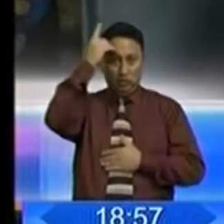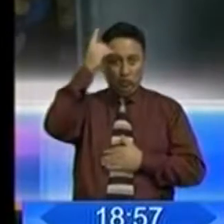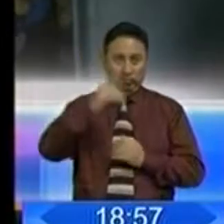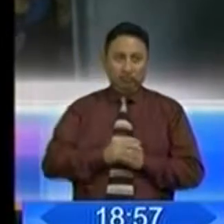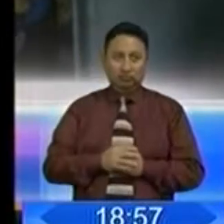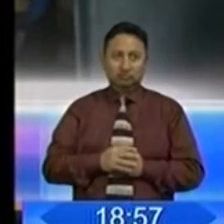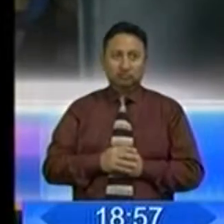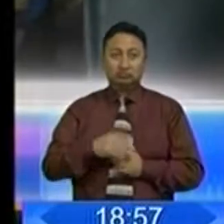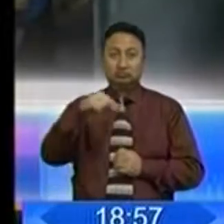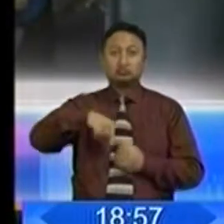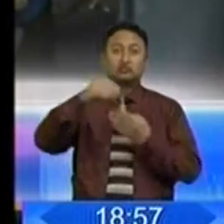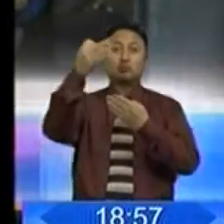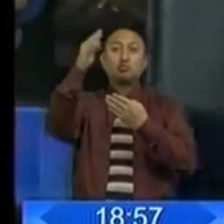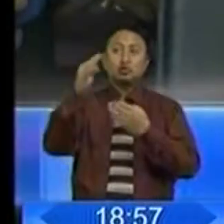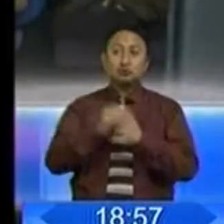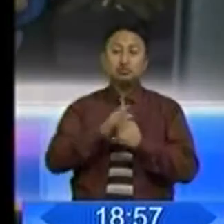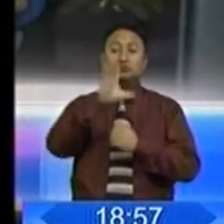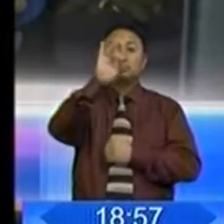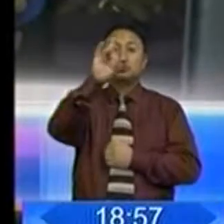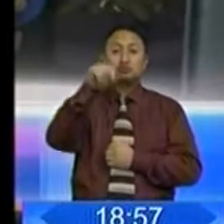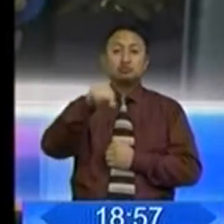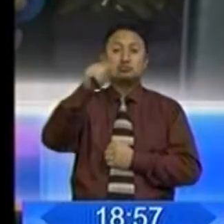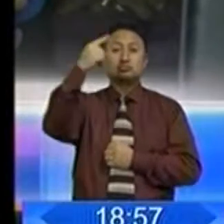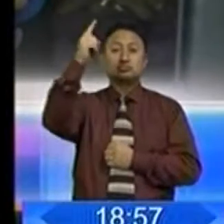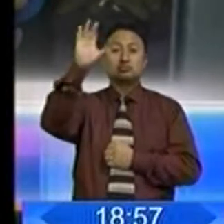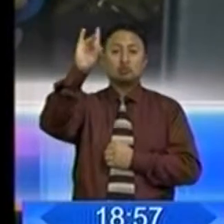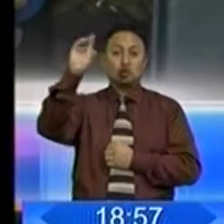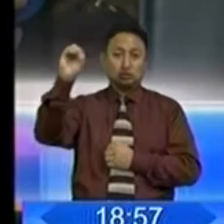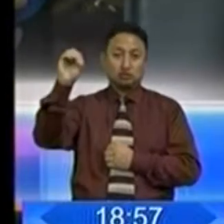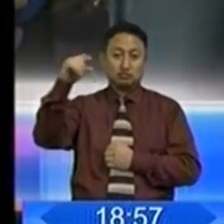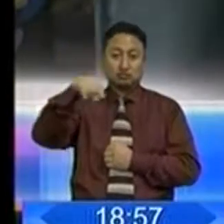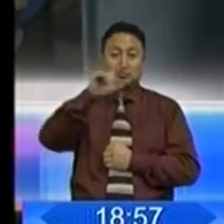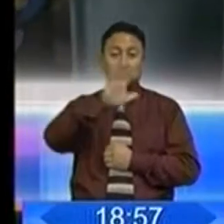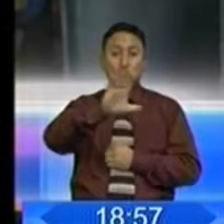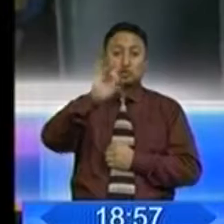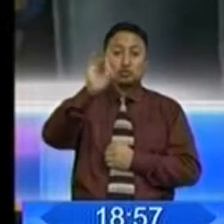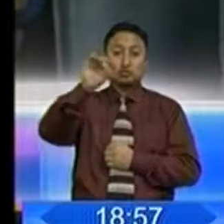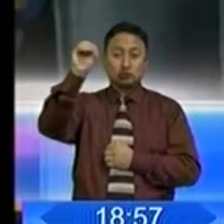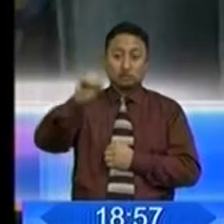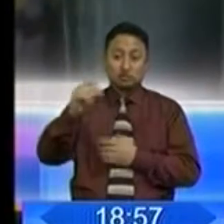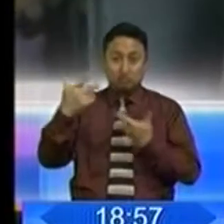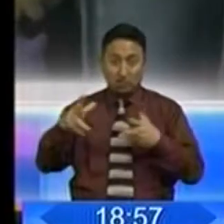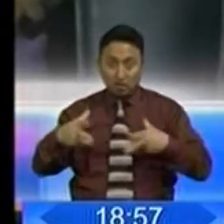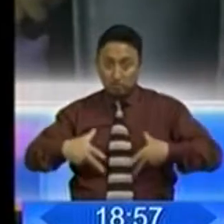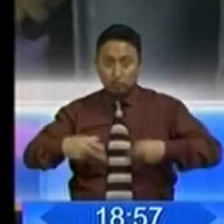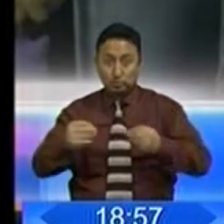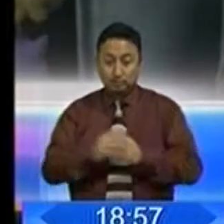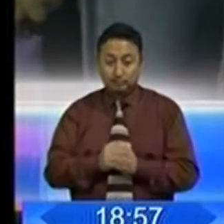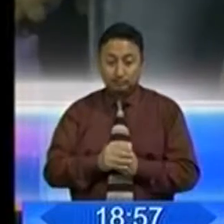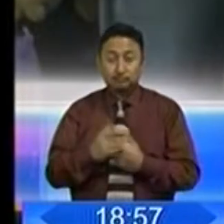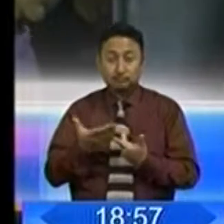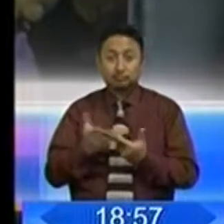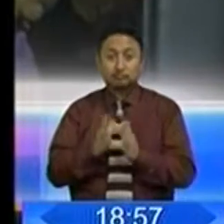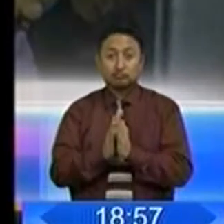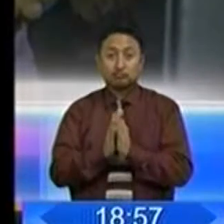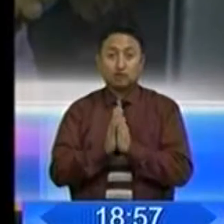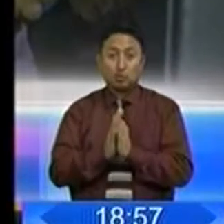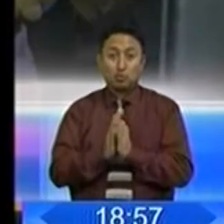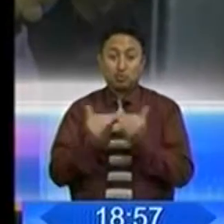el presupuesto es de 8.800.000, de los cuales ya se ha ejecutado el 58% aproximadamente. Estamos solicitando el día de hoy